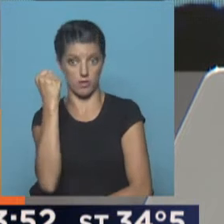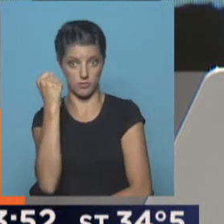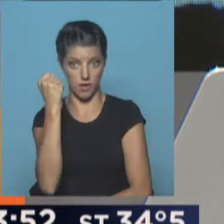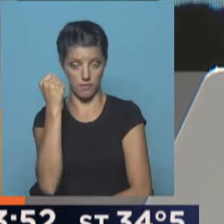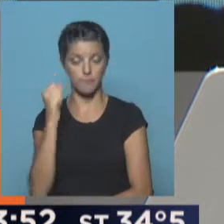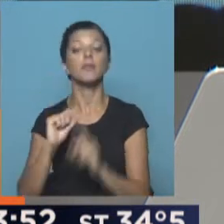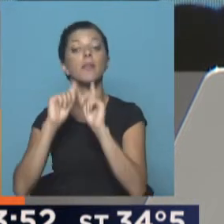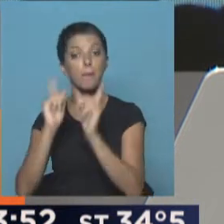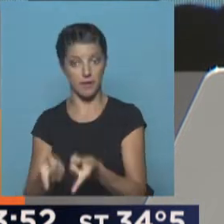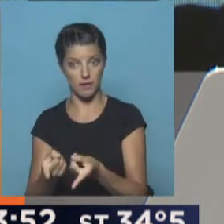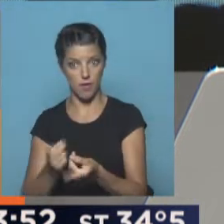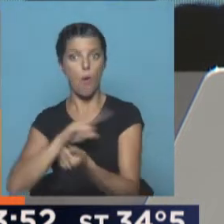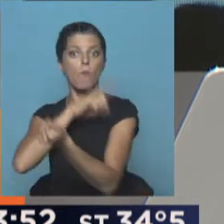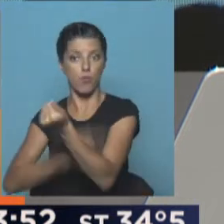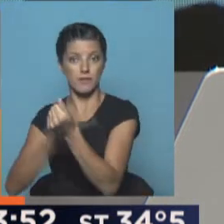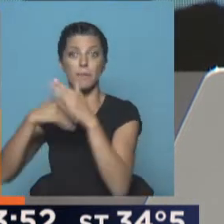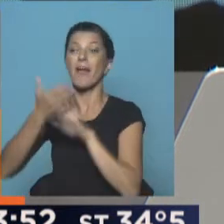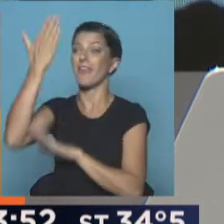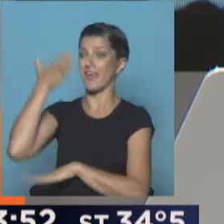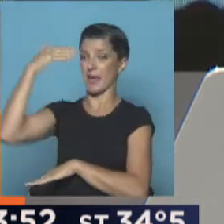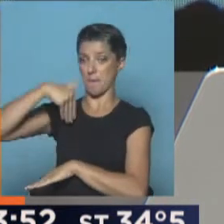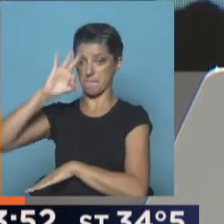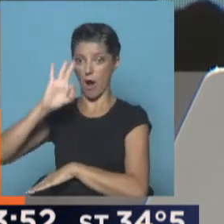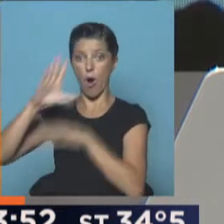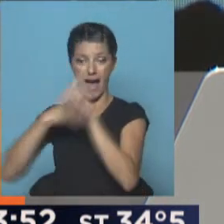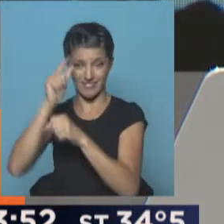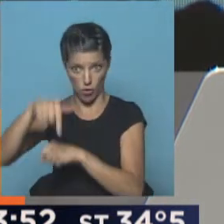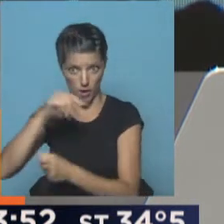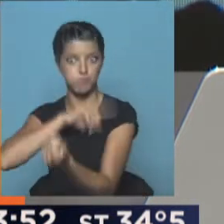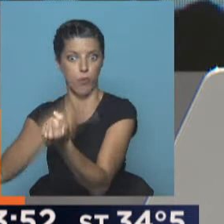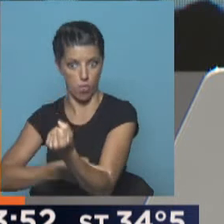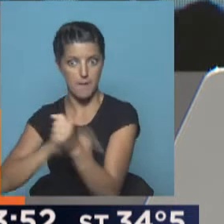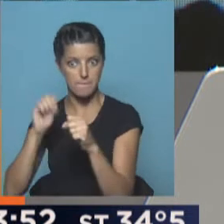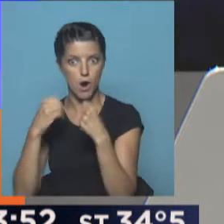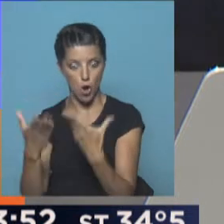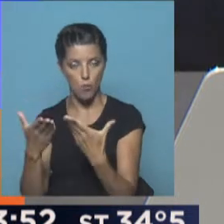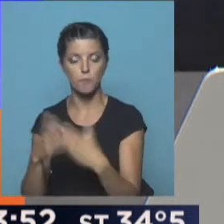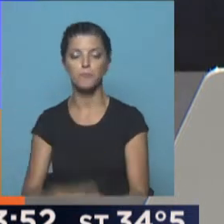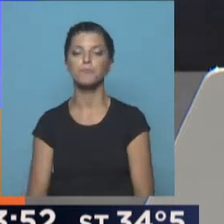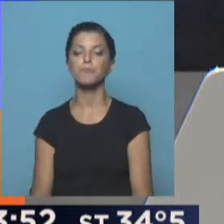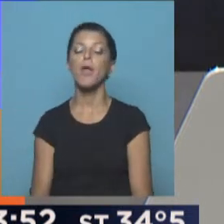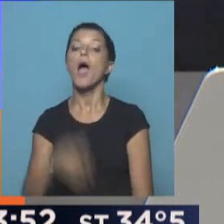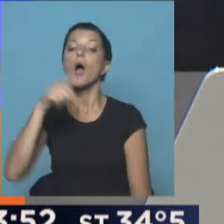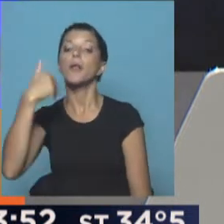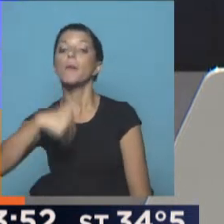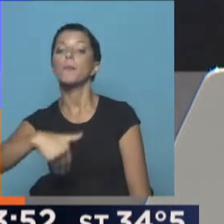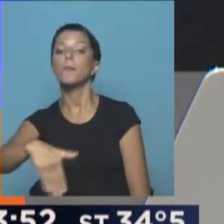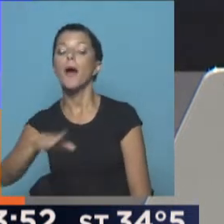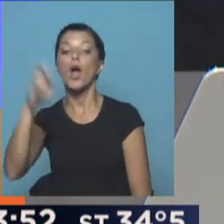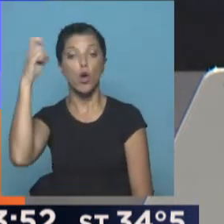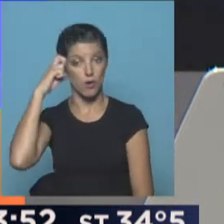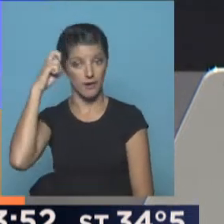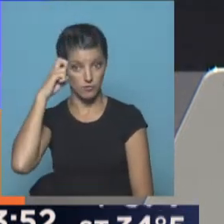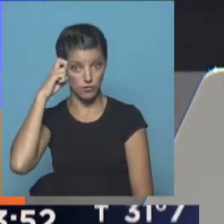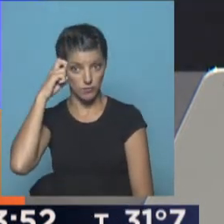mayor poder desde los tiempos de Mao. En este momento Xi Jinping está en vísperas del Congreso de Otoño del Partido